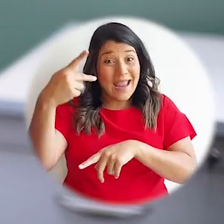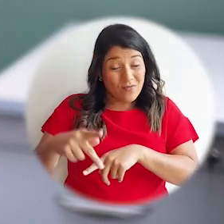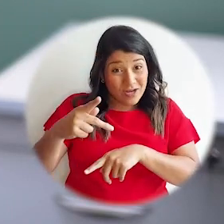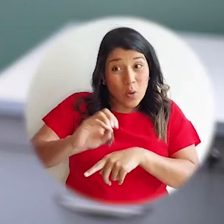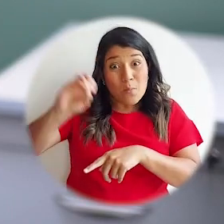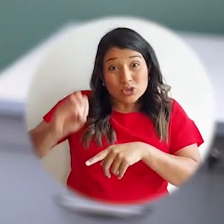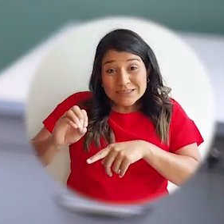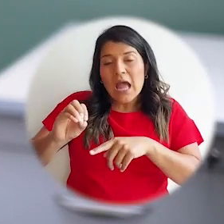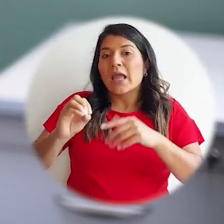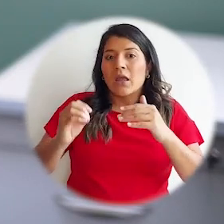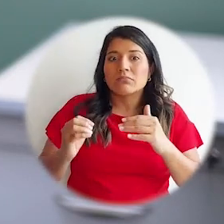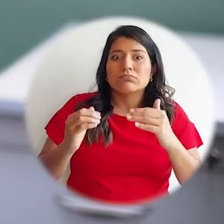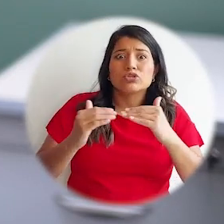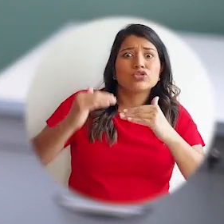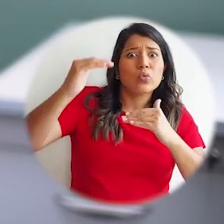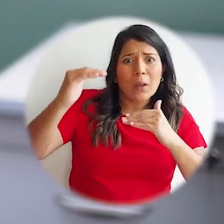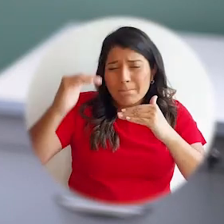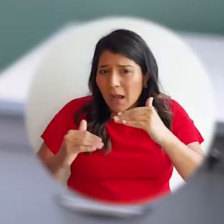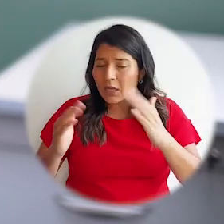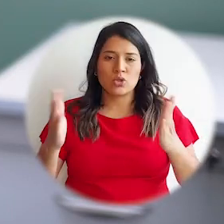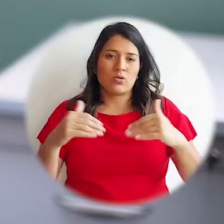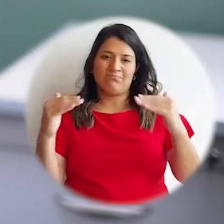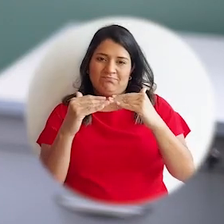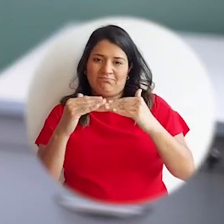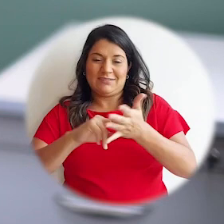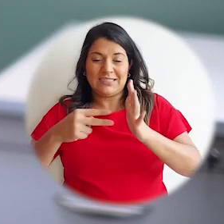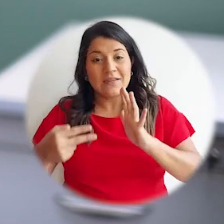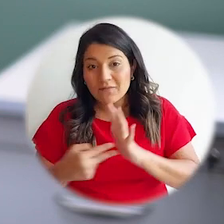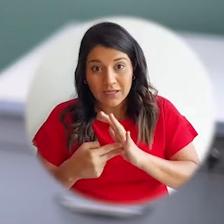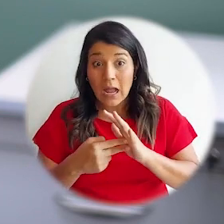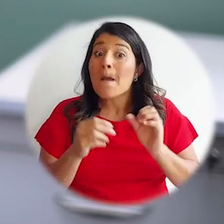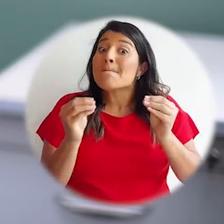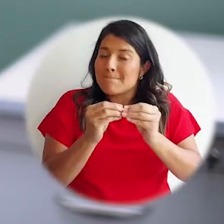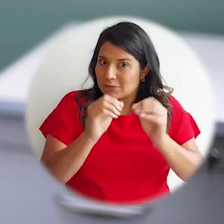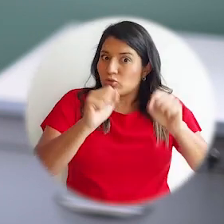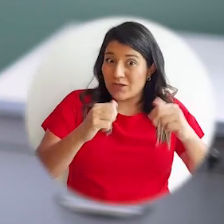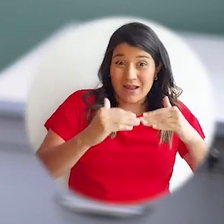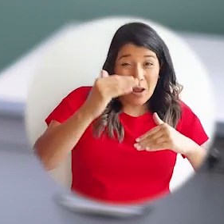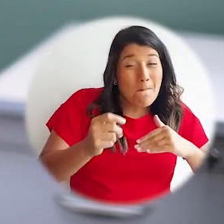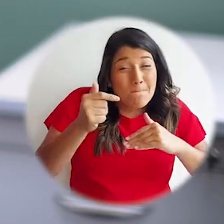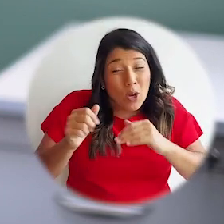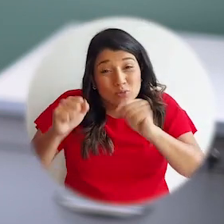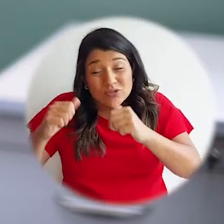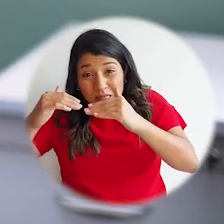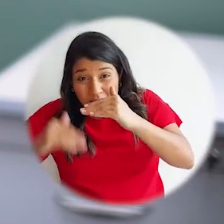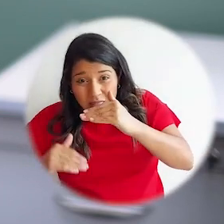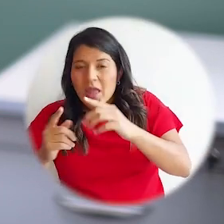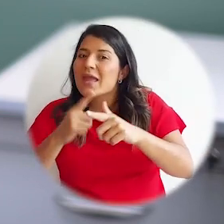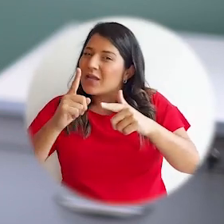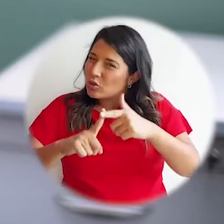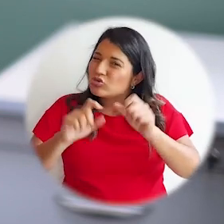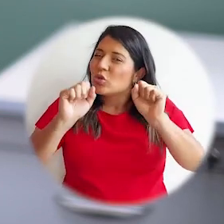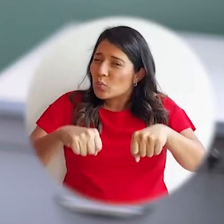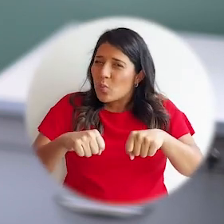las tasas bajen más o que suban es asimétrico, es decir, hay más espacio al alza que a la baja, y por ende, sugerimos mantener una duración